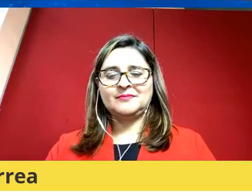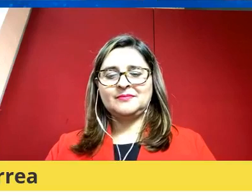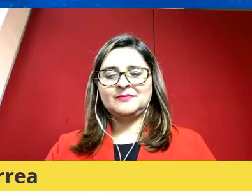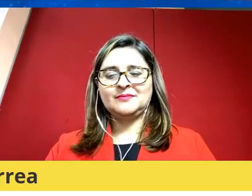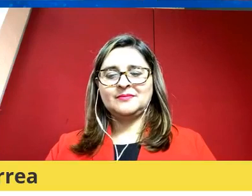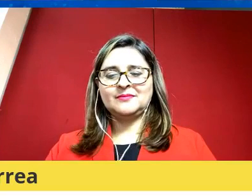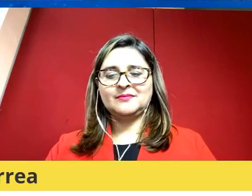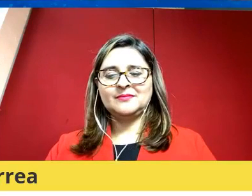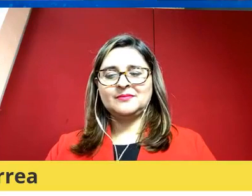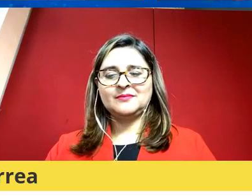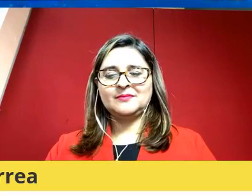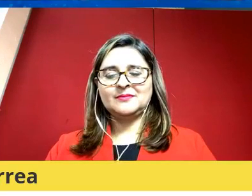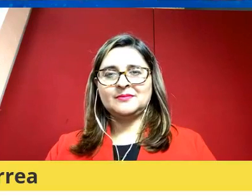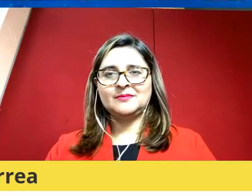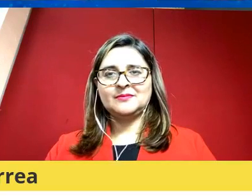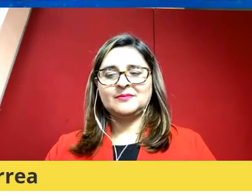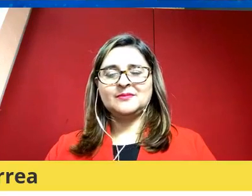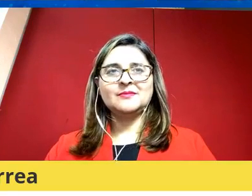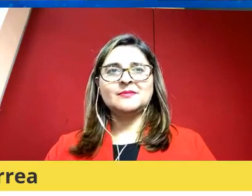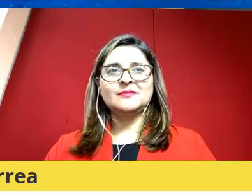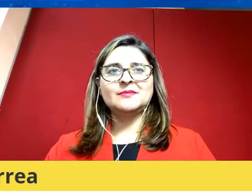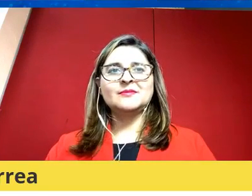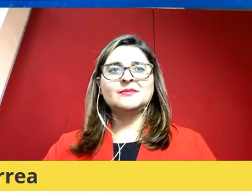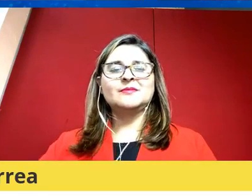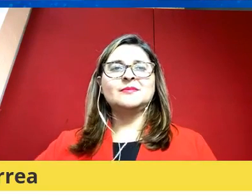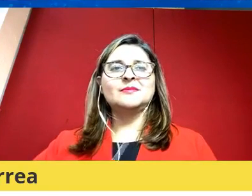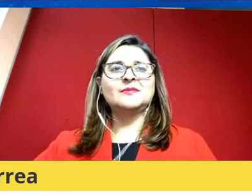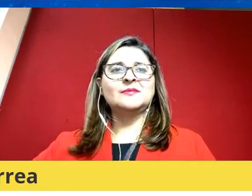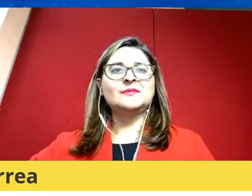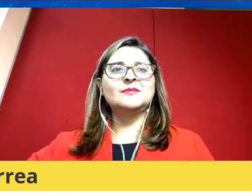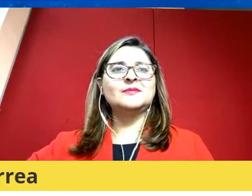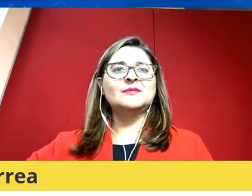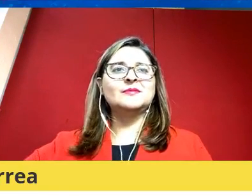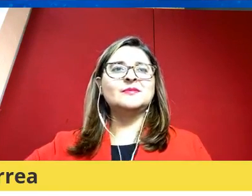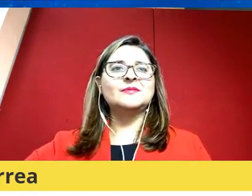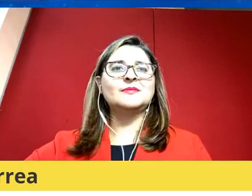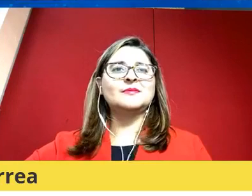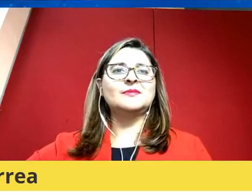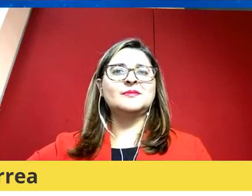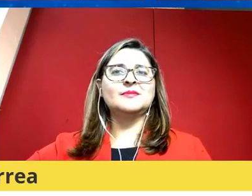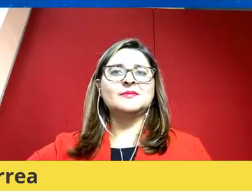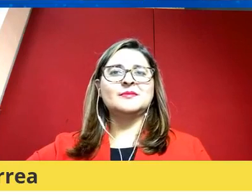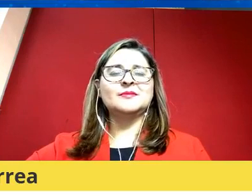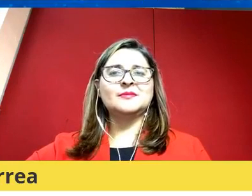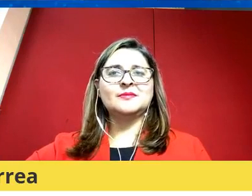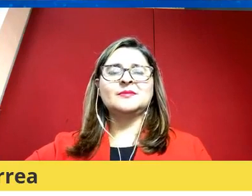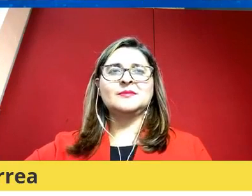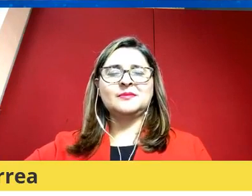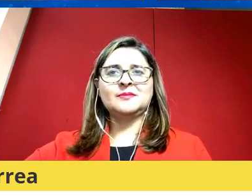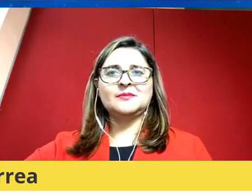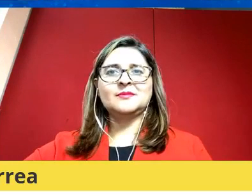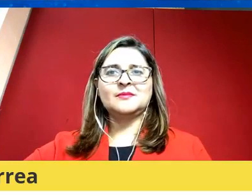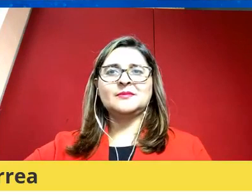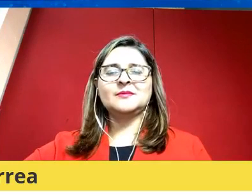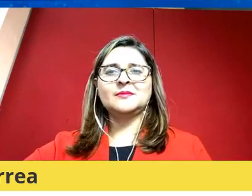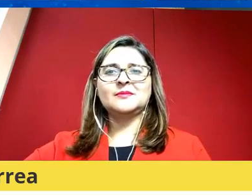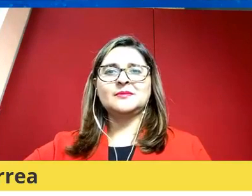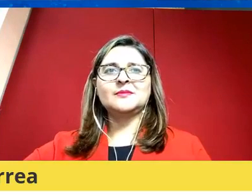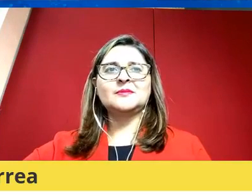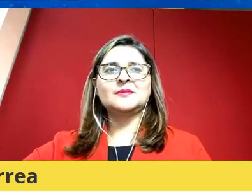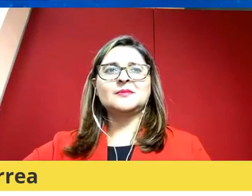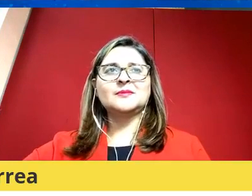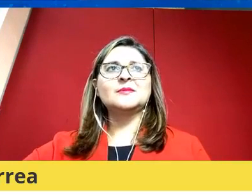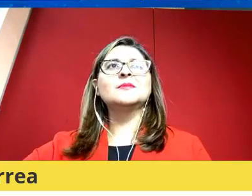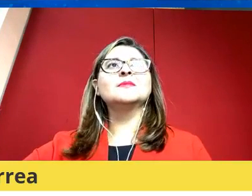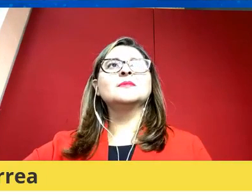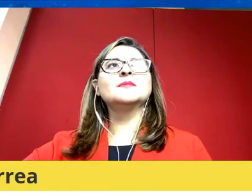Un inversionista, si nosotros en un momento dado consideramos, después de haberlo estudiado mucho en la comunidad, que